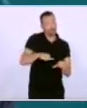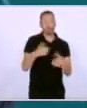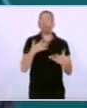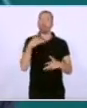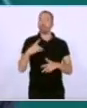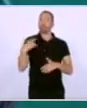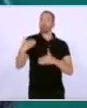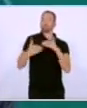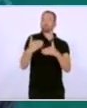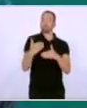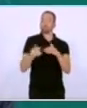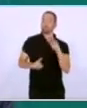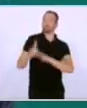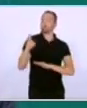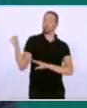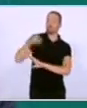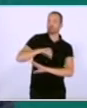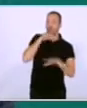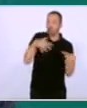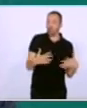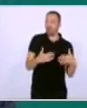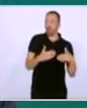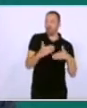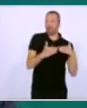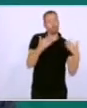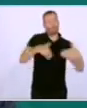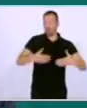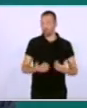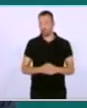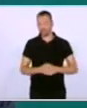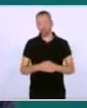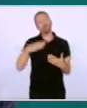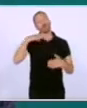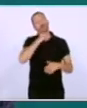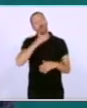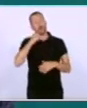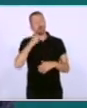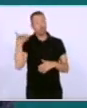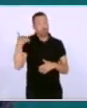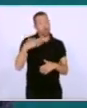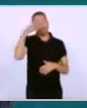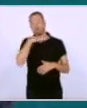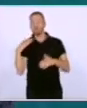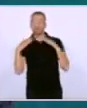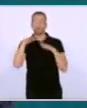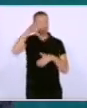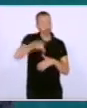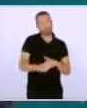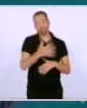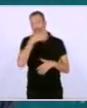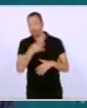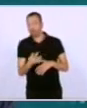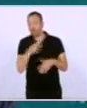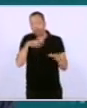estamos prosperando ahora ellos podían acceder a una vivienda con mucha más facilidad de lo que nosotros podemos hacer ahora